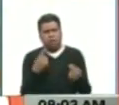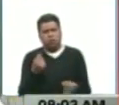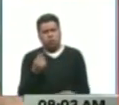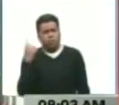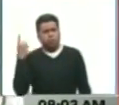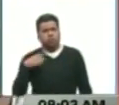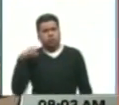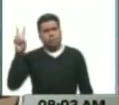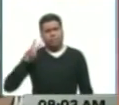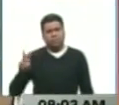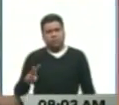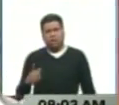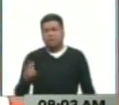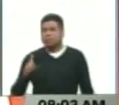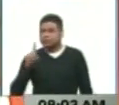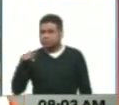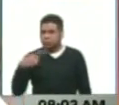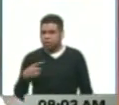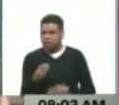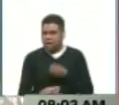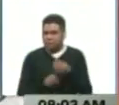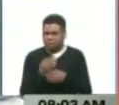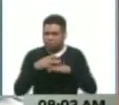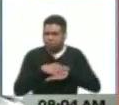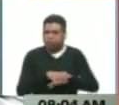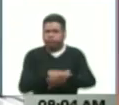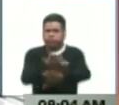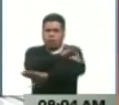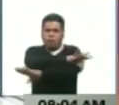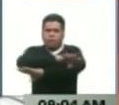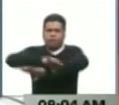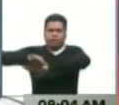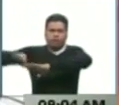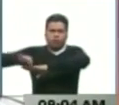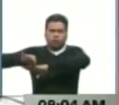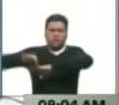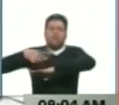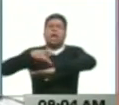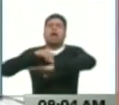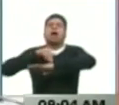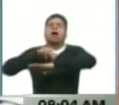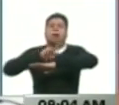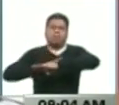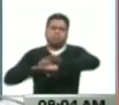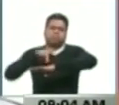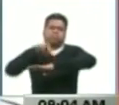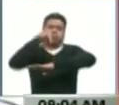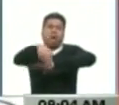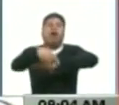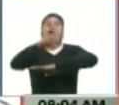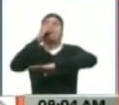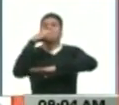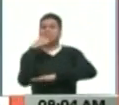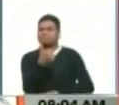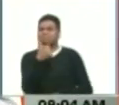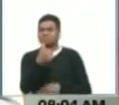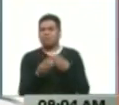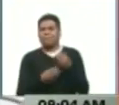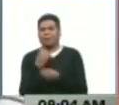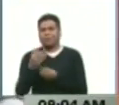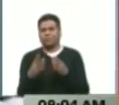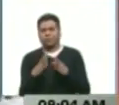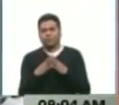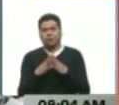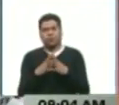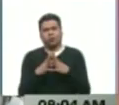está cruzando nuestras fronteras para trasladarse como focos de distorsión y focos de insurrección